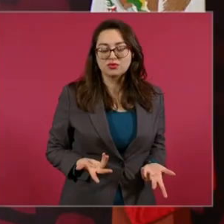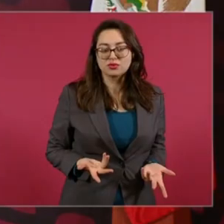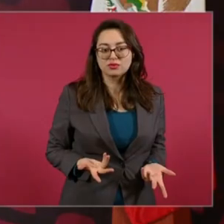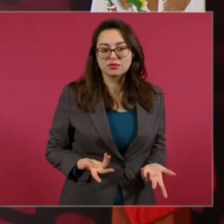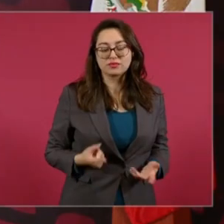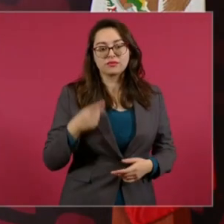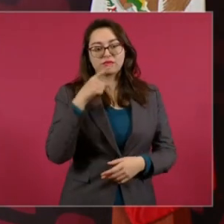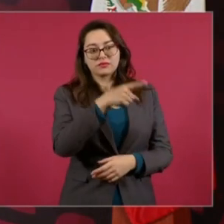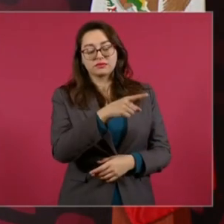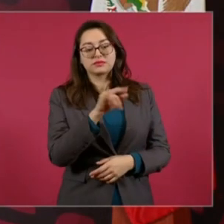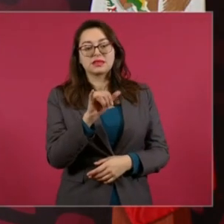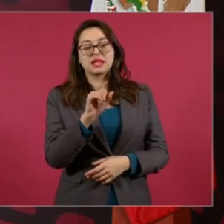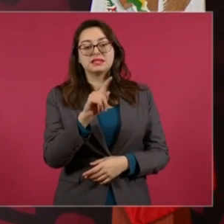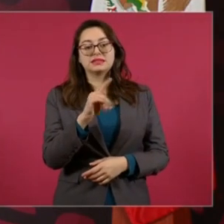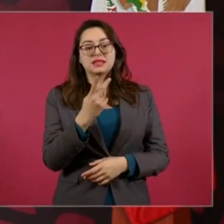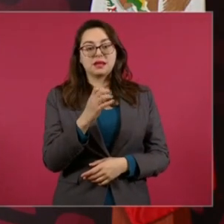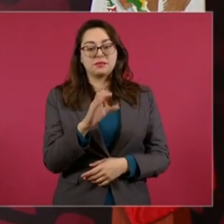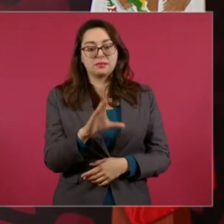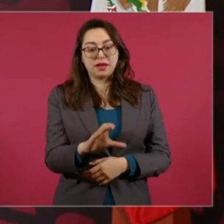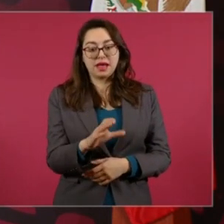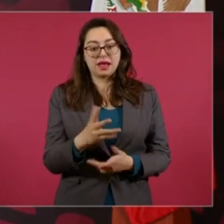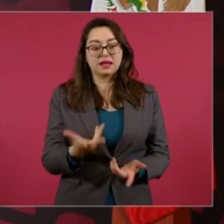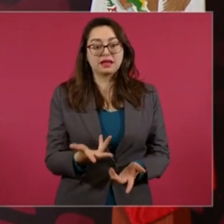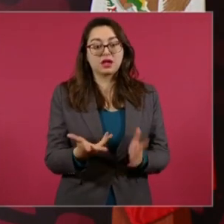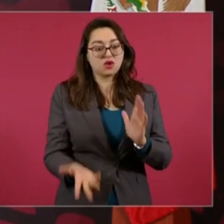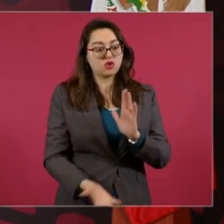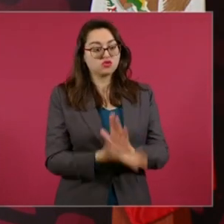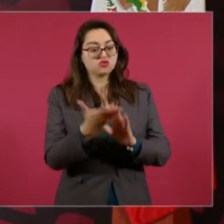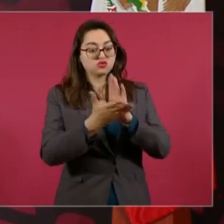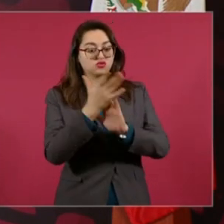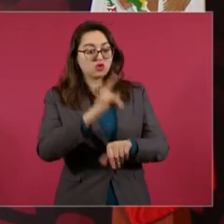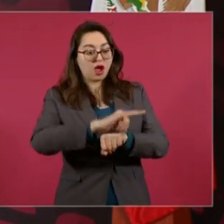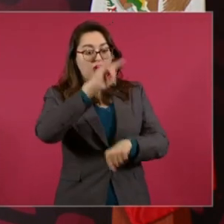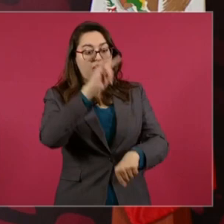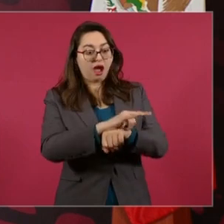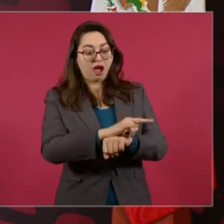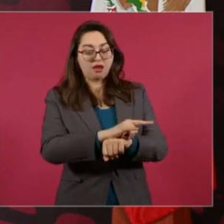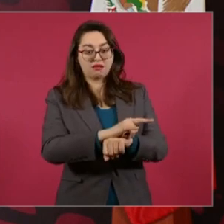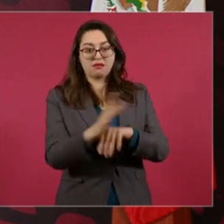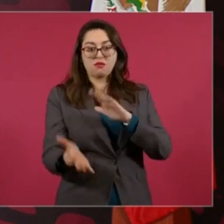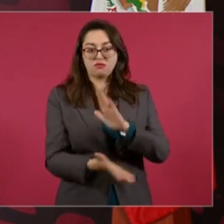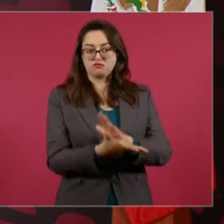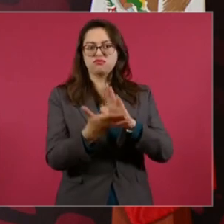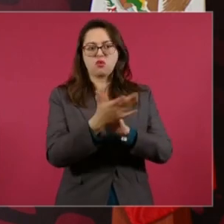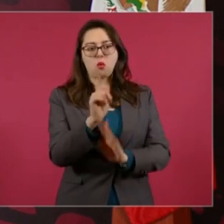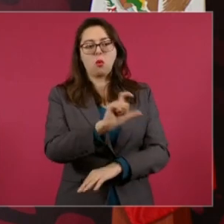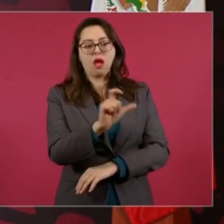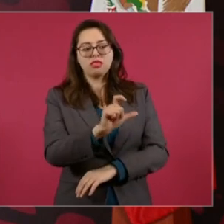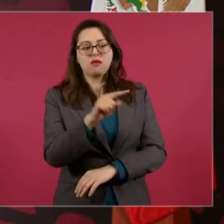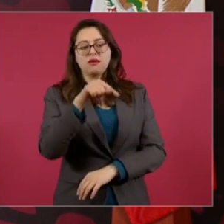aérea del país que se construyó cuando la Segunda Guerra Mundial.